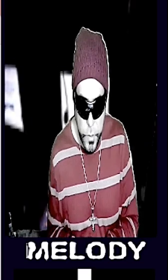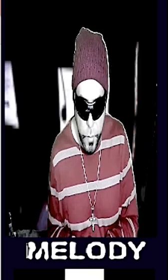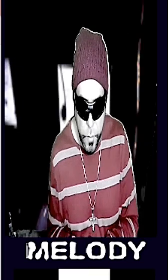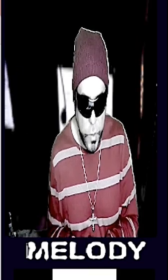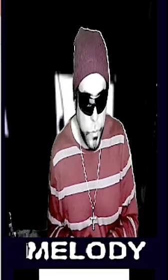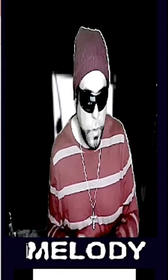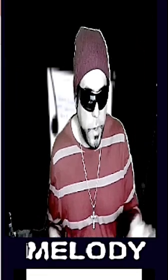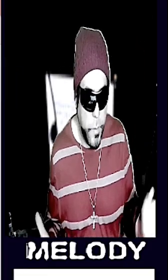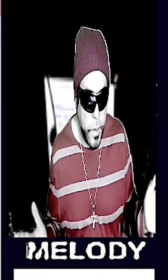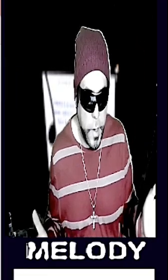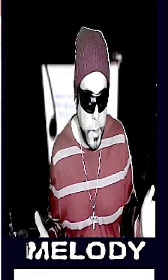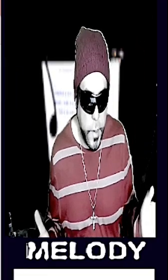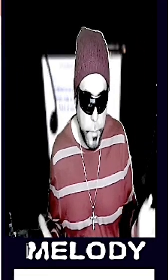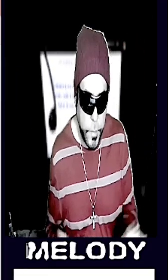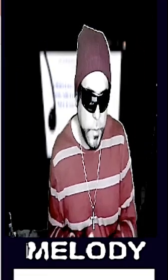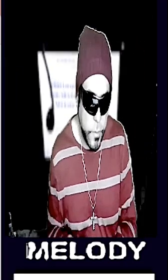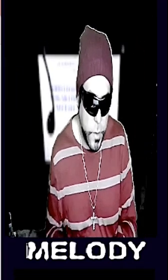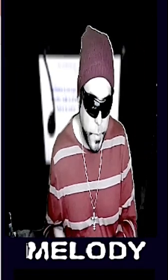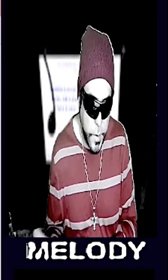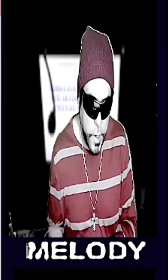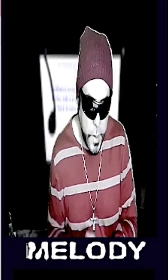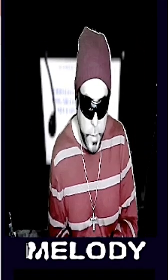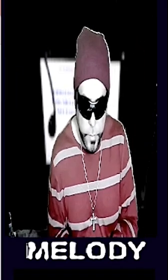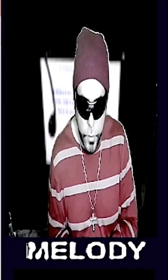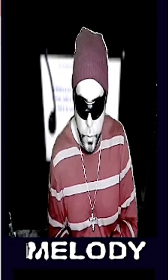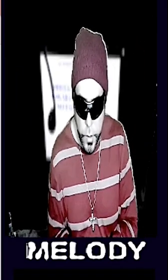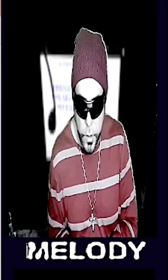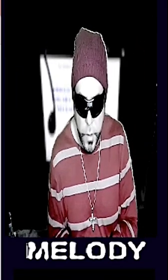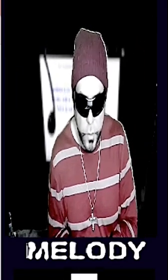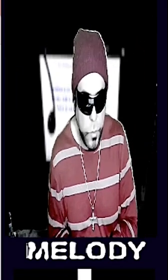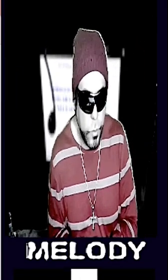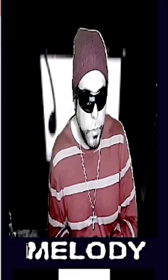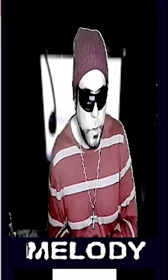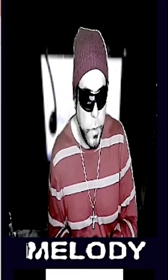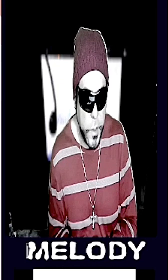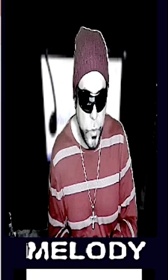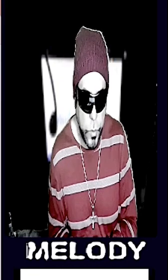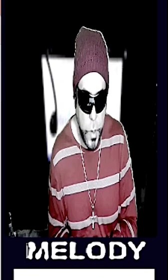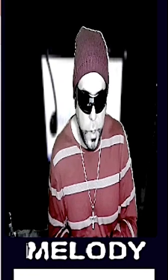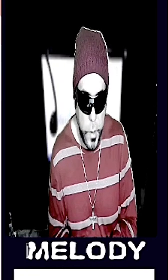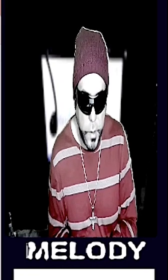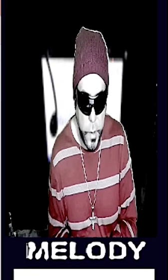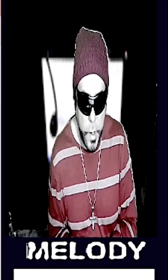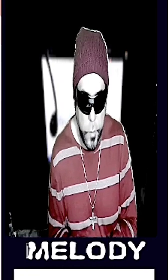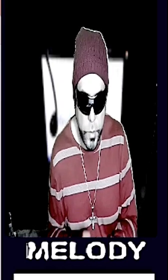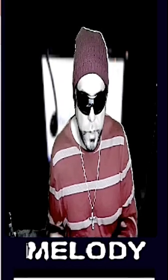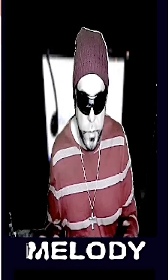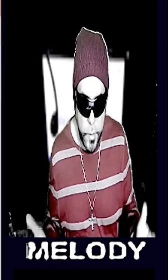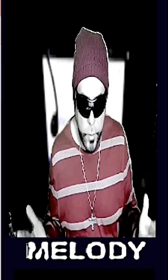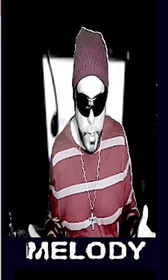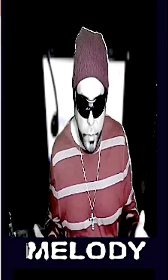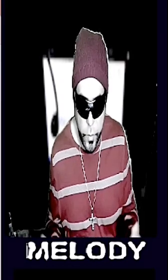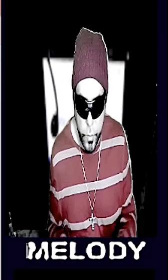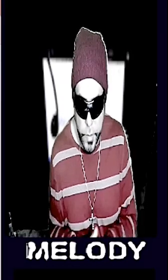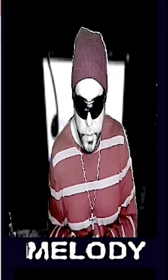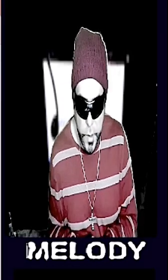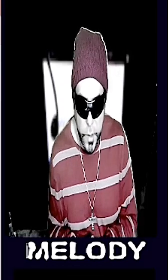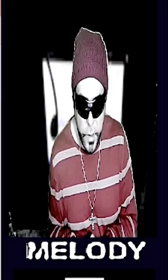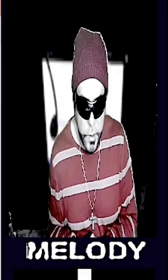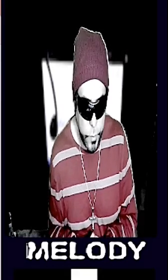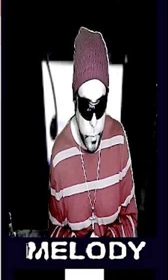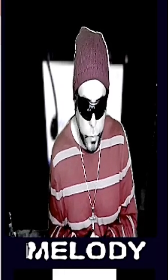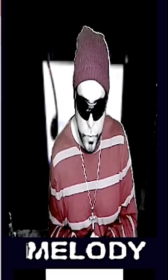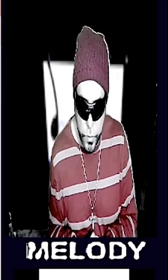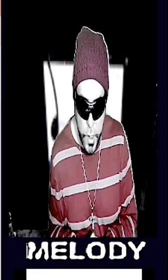comentó pues como toda ciudadana mexicana la señora es mexicana todo mundo tiene derecho a a votar Y ser votado no